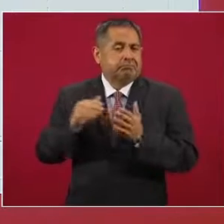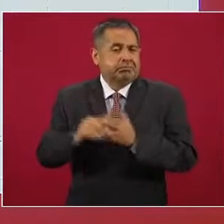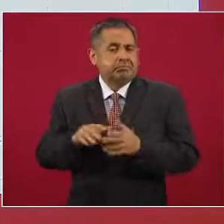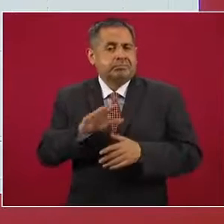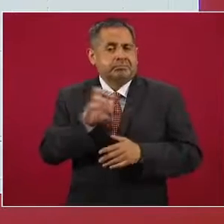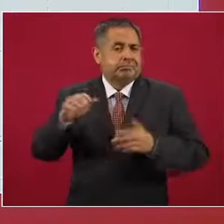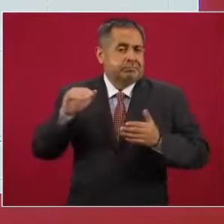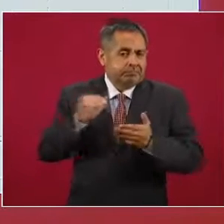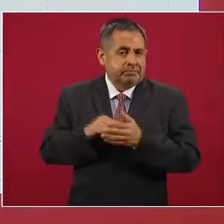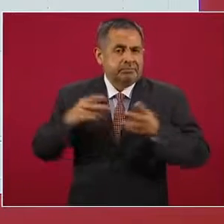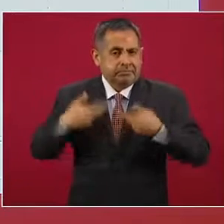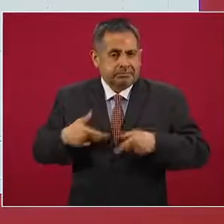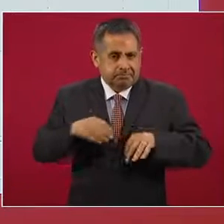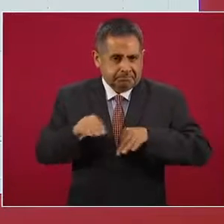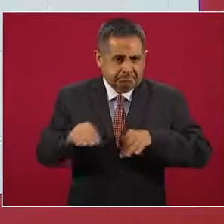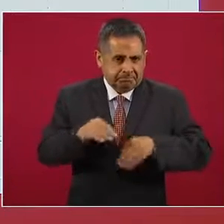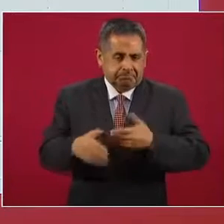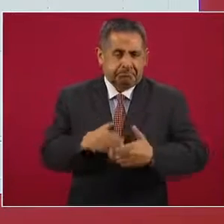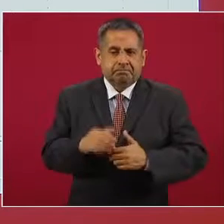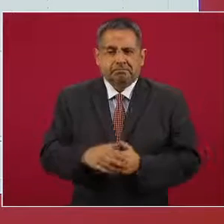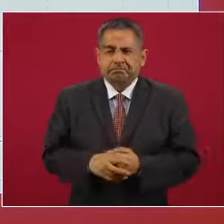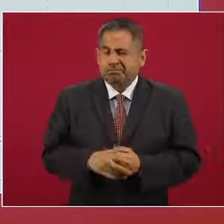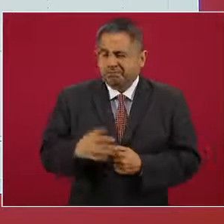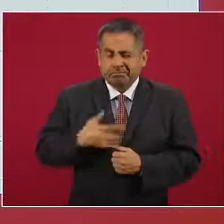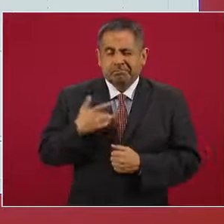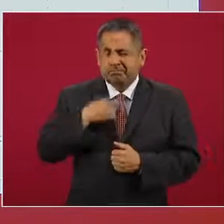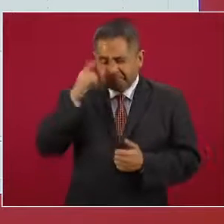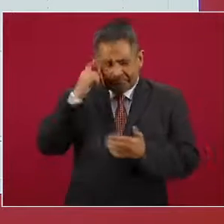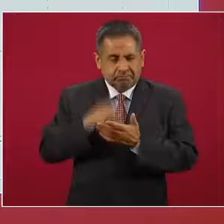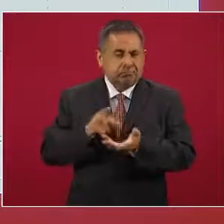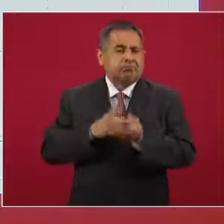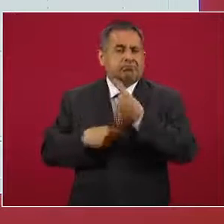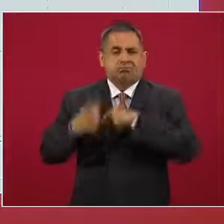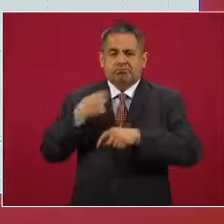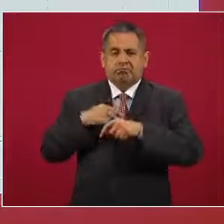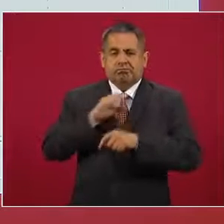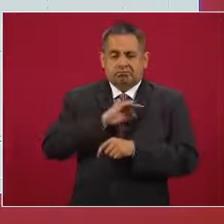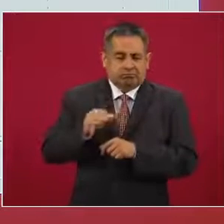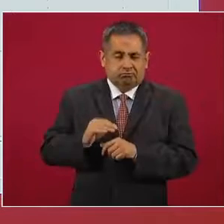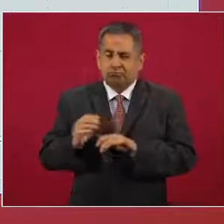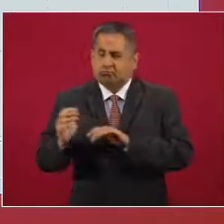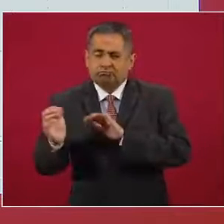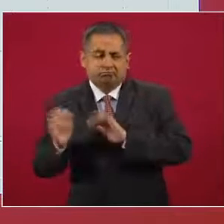20,500,000 empleos. O sea, vamos a regresar a